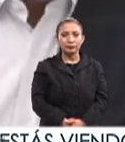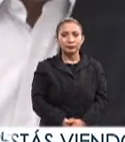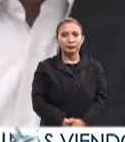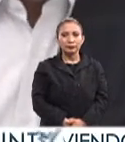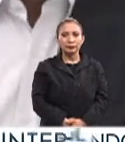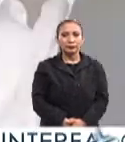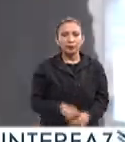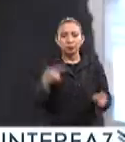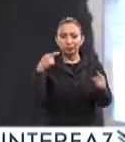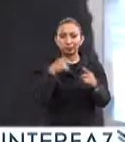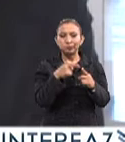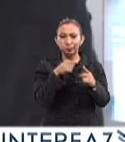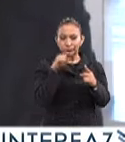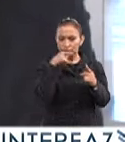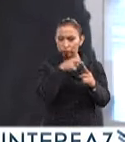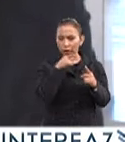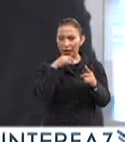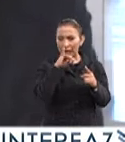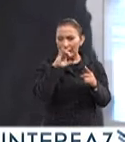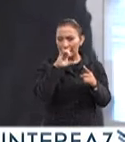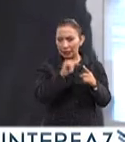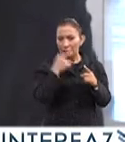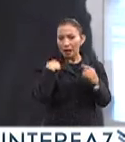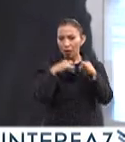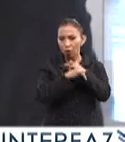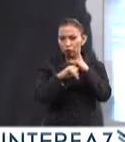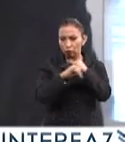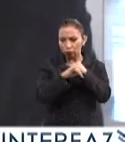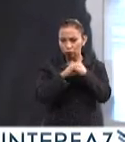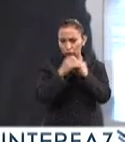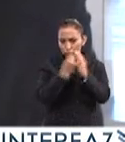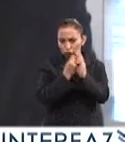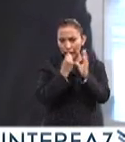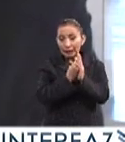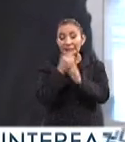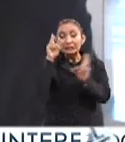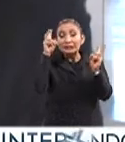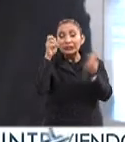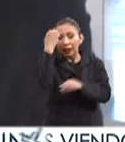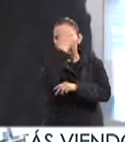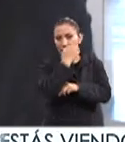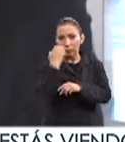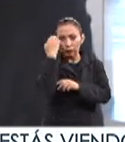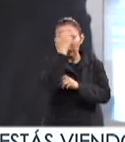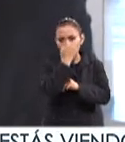Pues el eje central de este curso en línea es el tema de la evaluación.